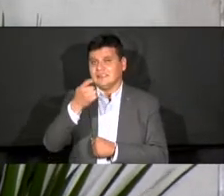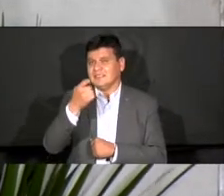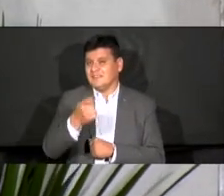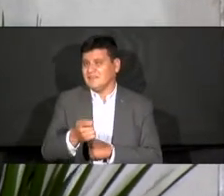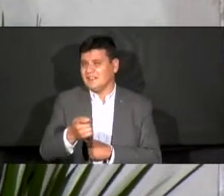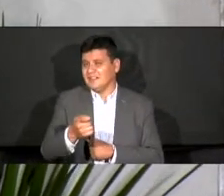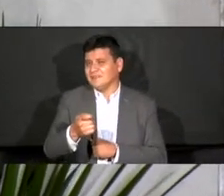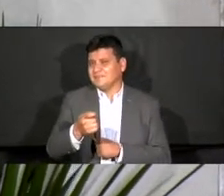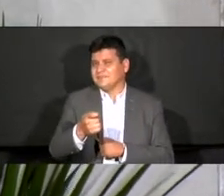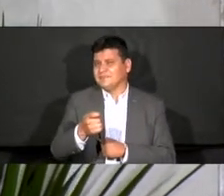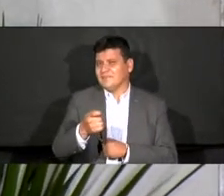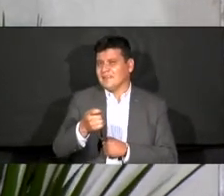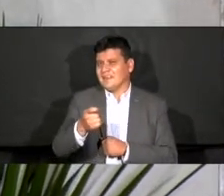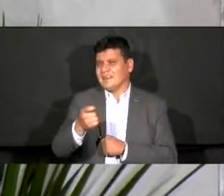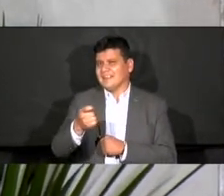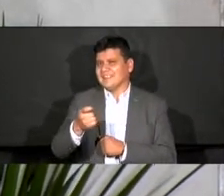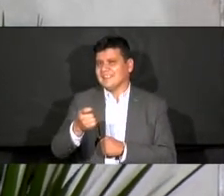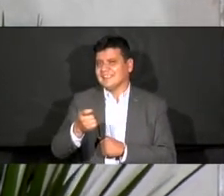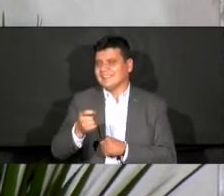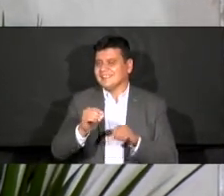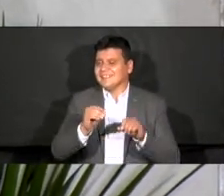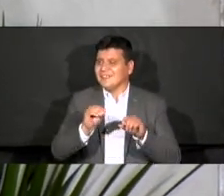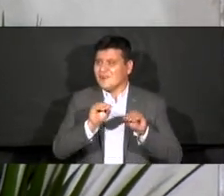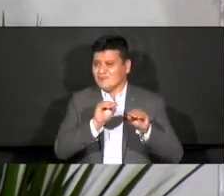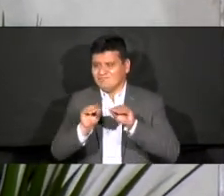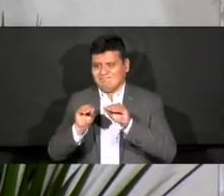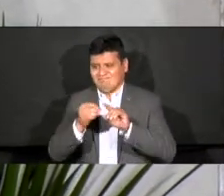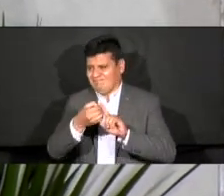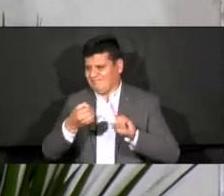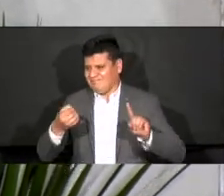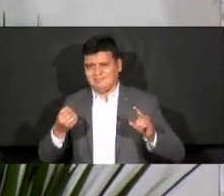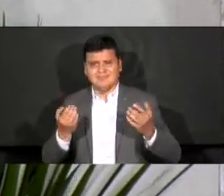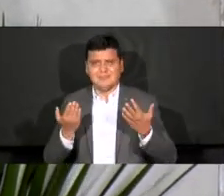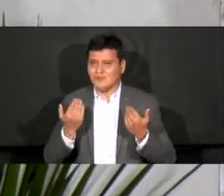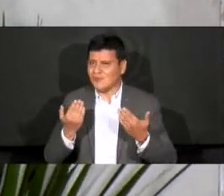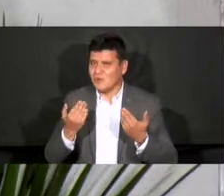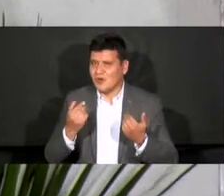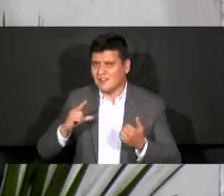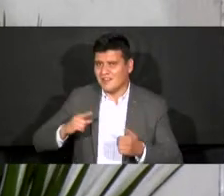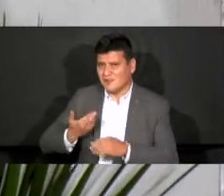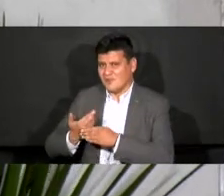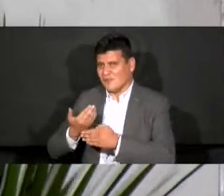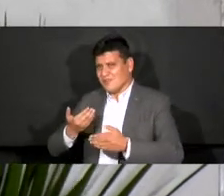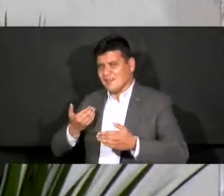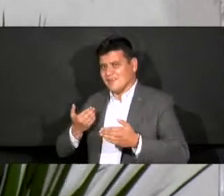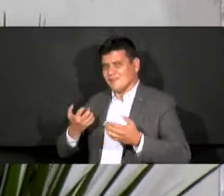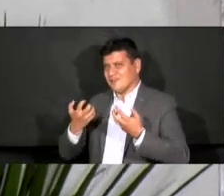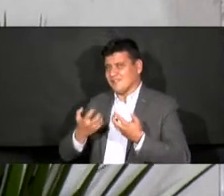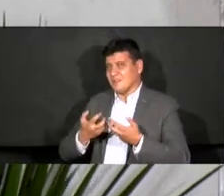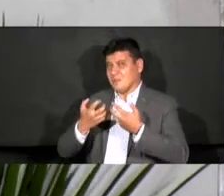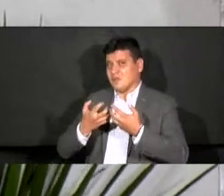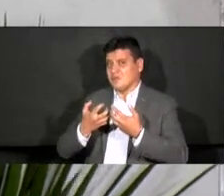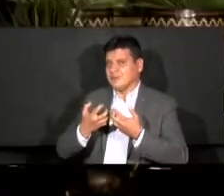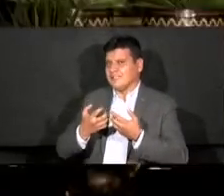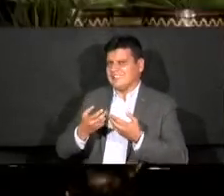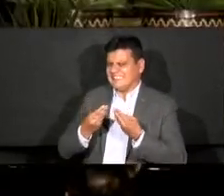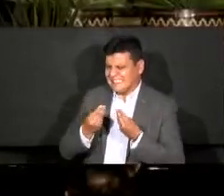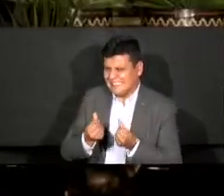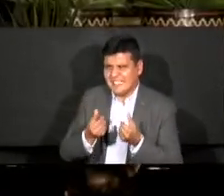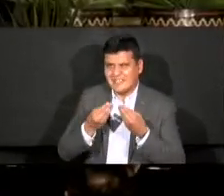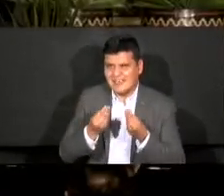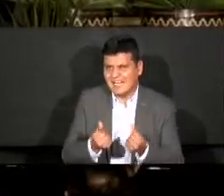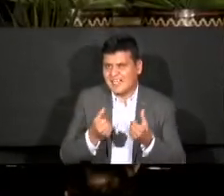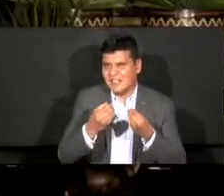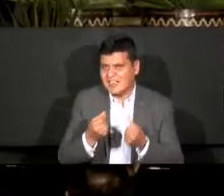imagínense ustedes que solo el 30% de ese gasto era ejercido por la Secretaría de Hacienda, mientras el